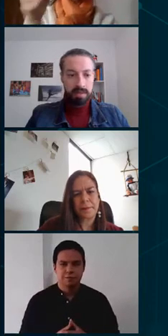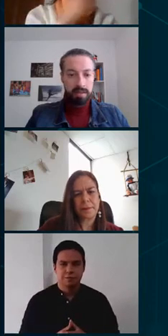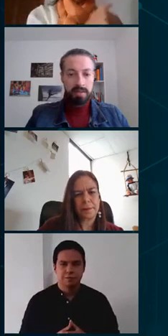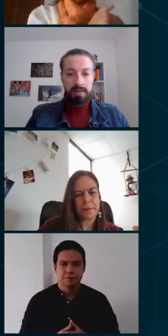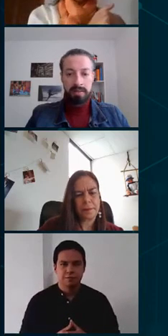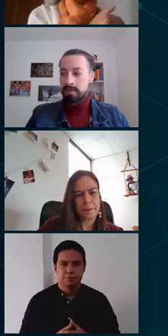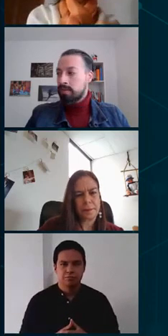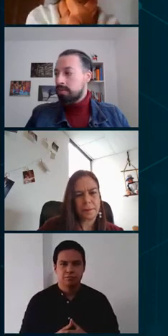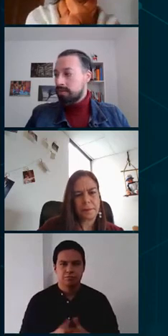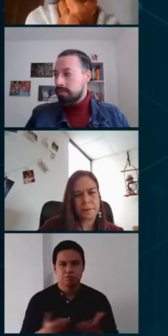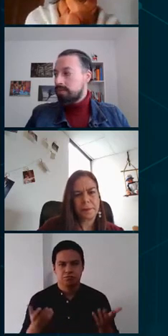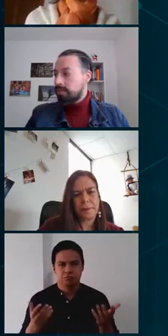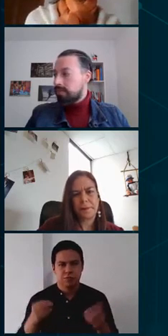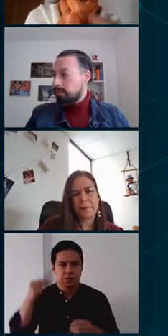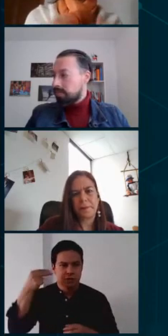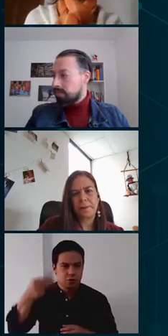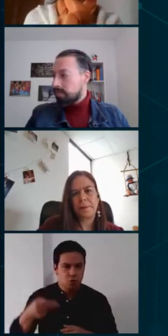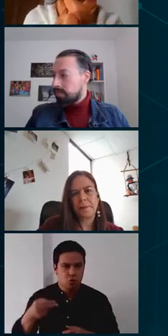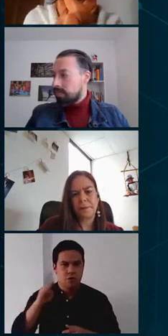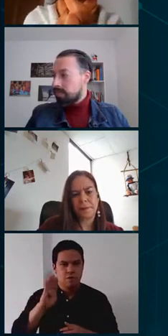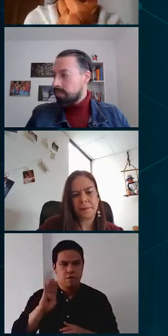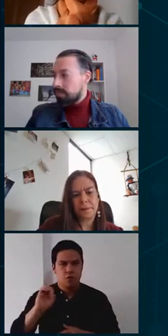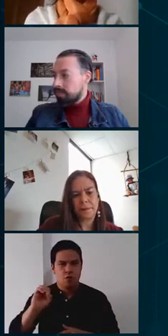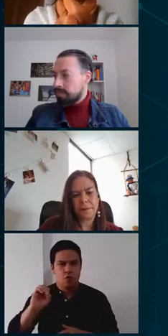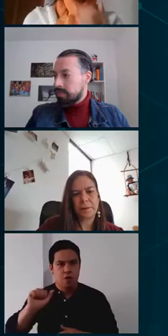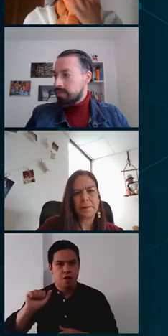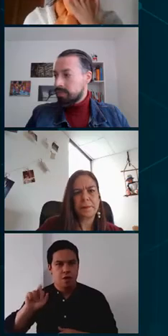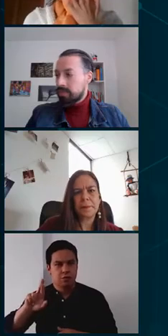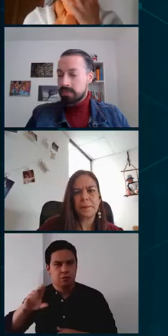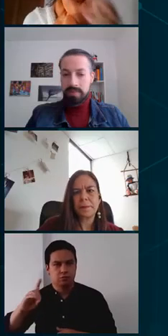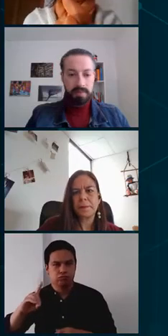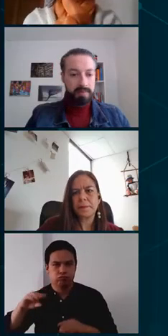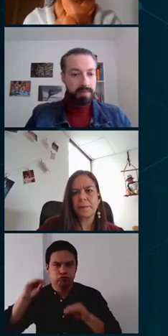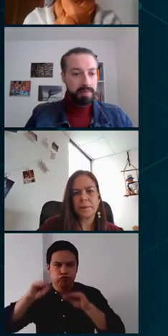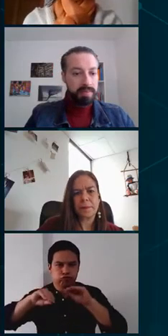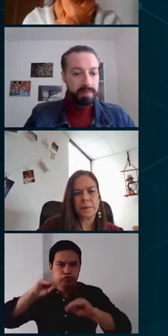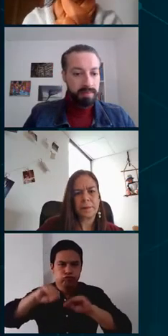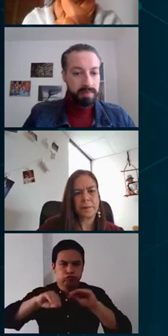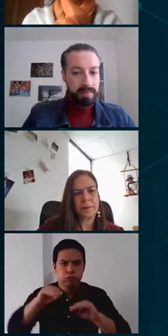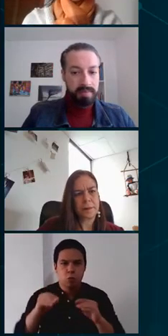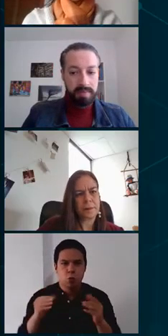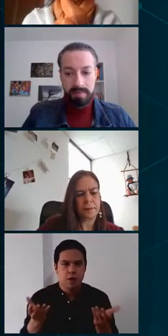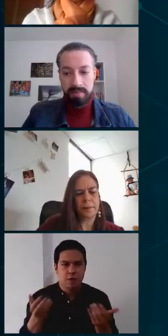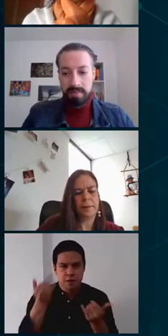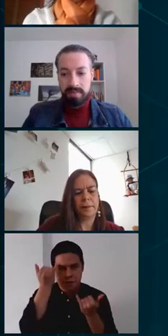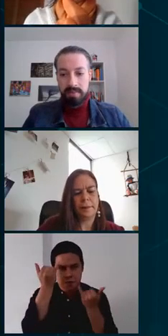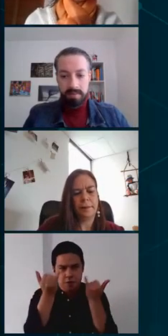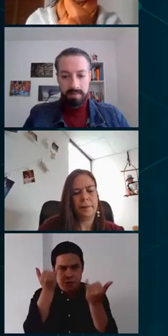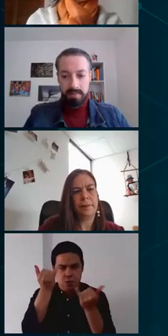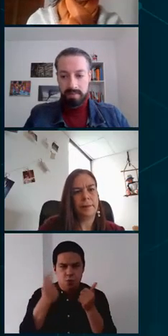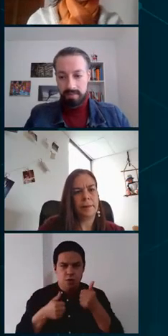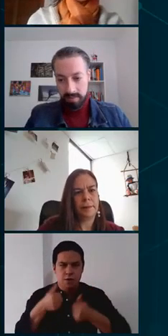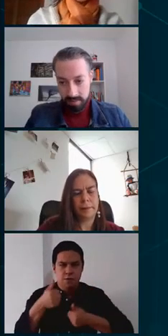storyboard de las que soltaron. Y vamos buscando las imágenes para ponerlas. Cuéntenos, por favor, por el chat.